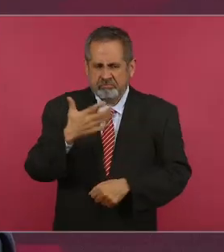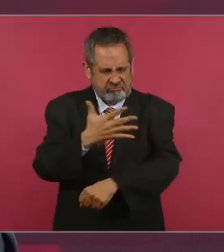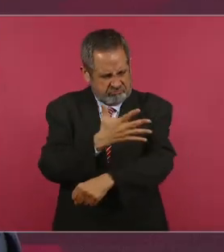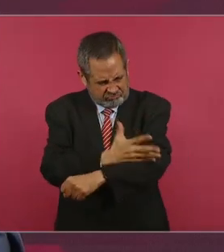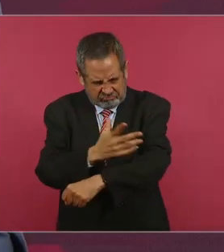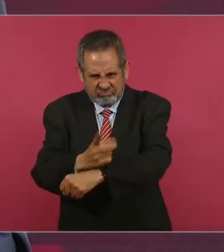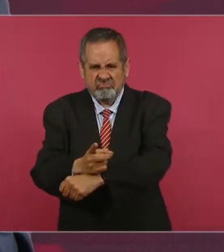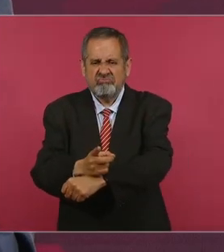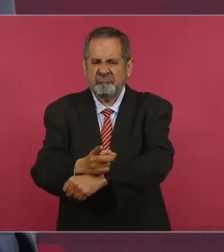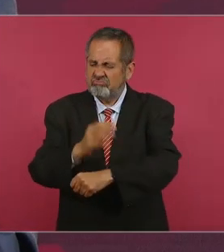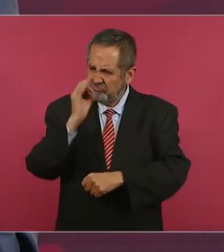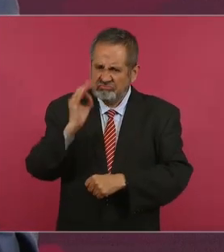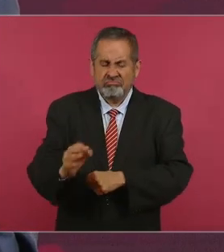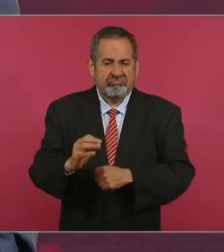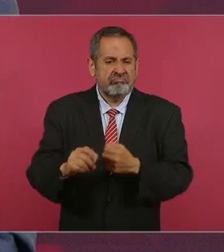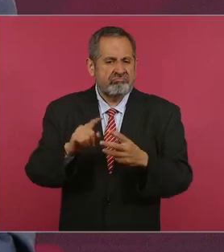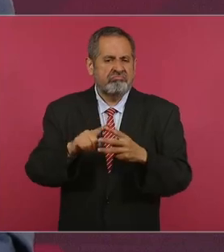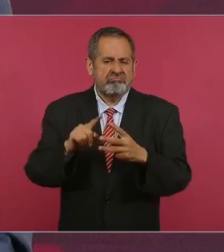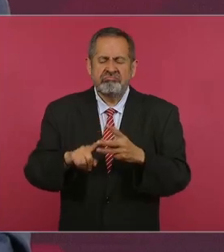honesta, más